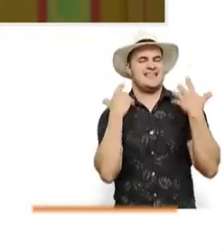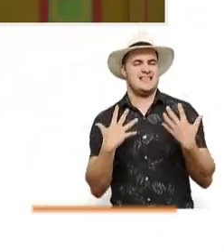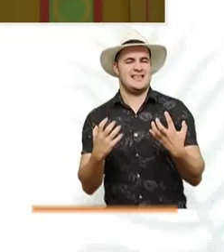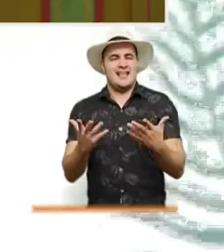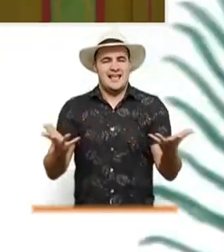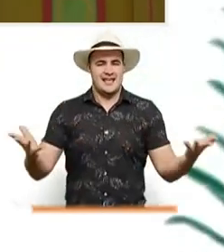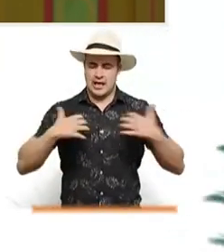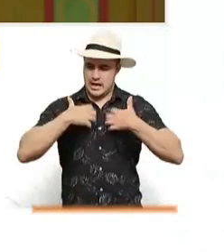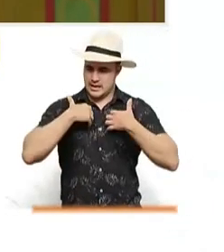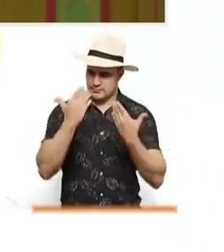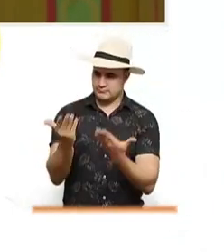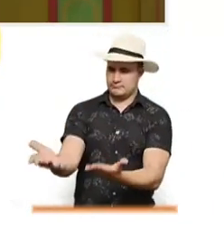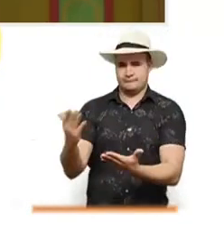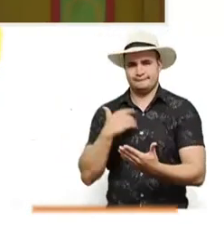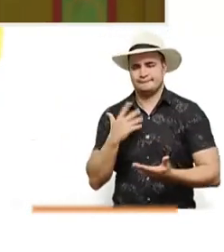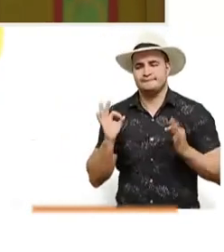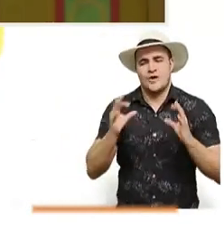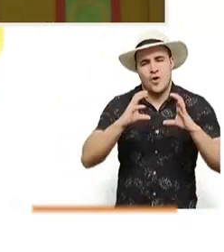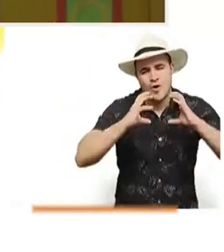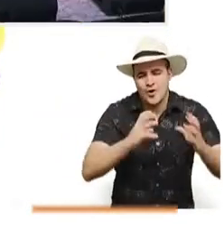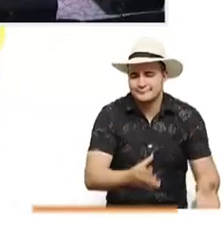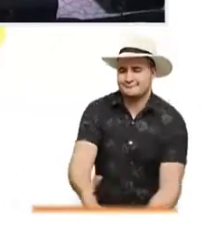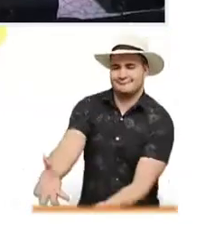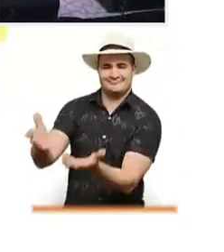a el animalito de coco.